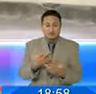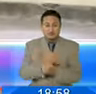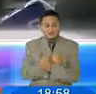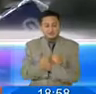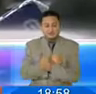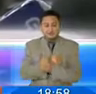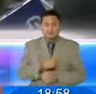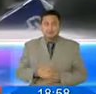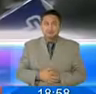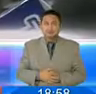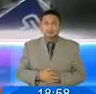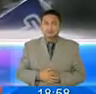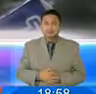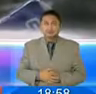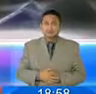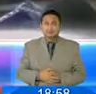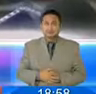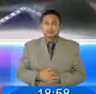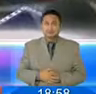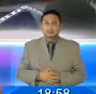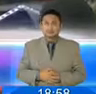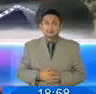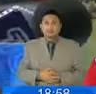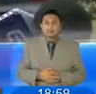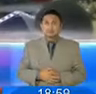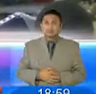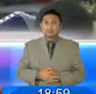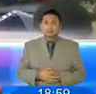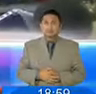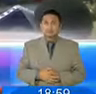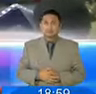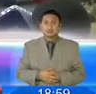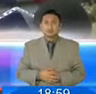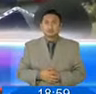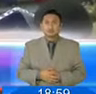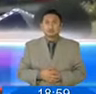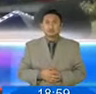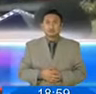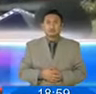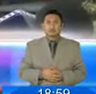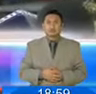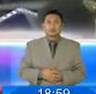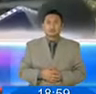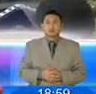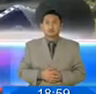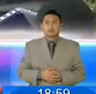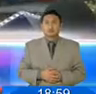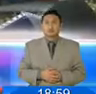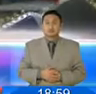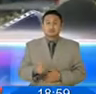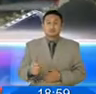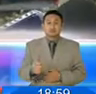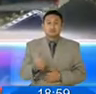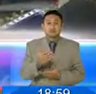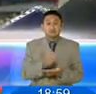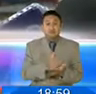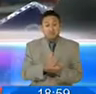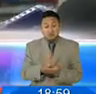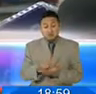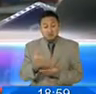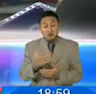dolor un modelo de aceptación lial cariñosa